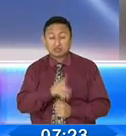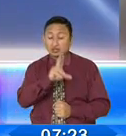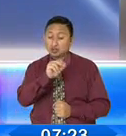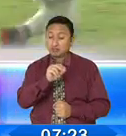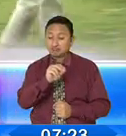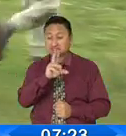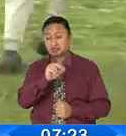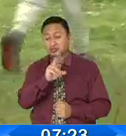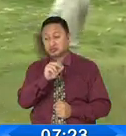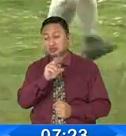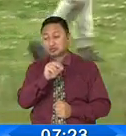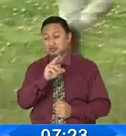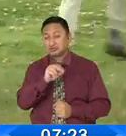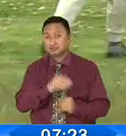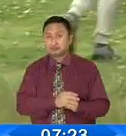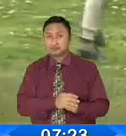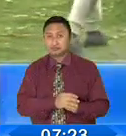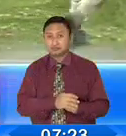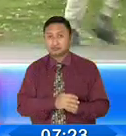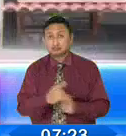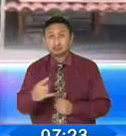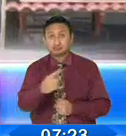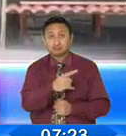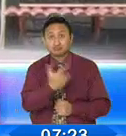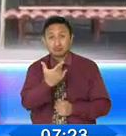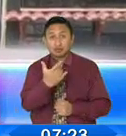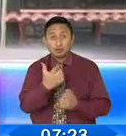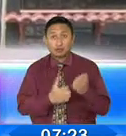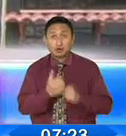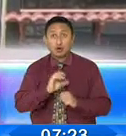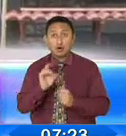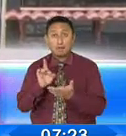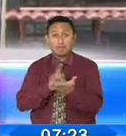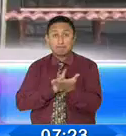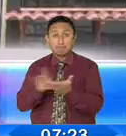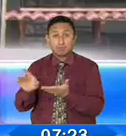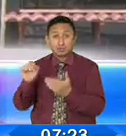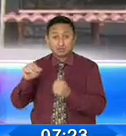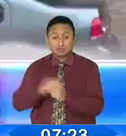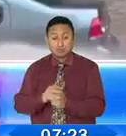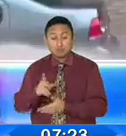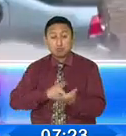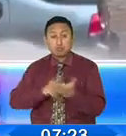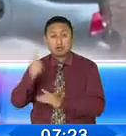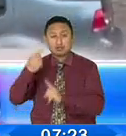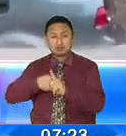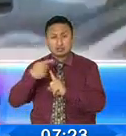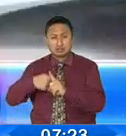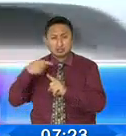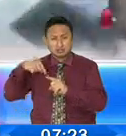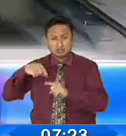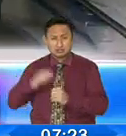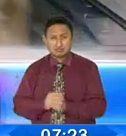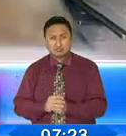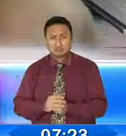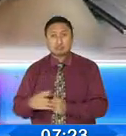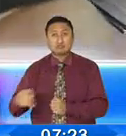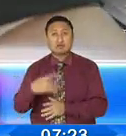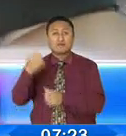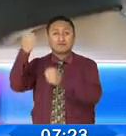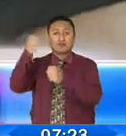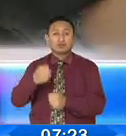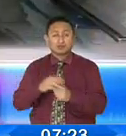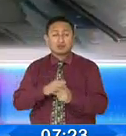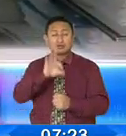ayudar. Ante situaciones como estas o casos de despidos e incumplimiento de pago de arriendos, entre otros, la Fundación Fabián